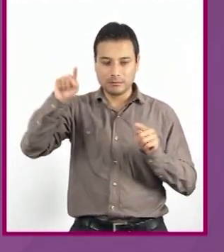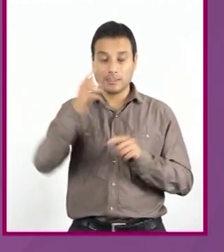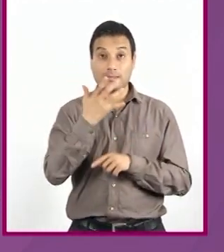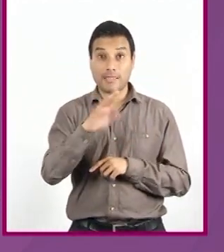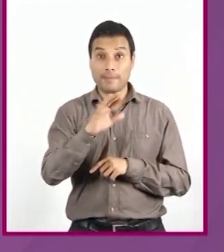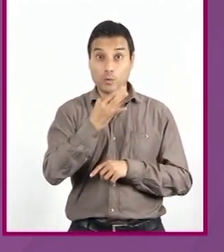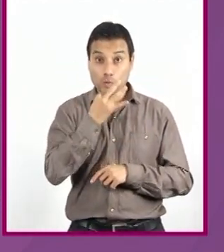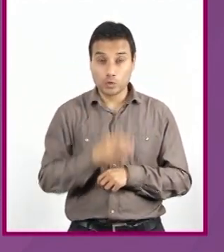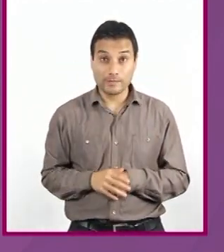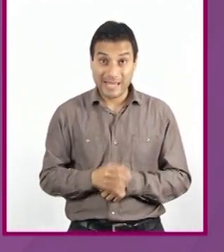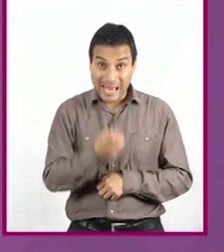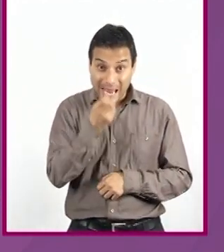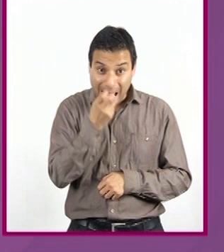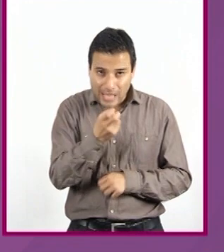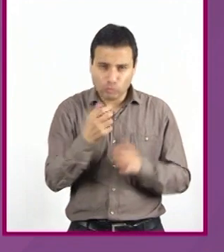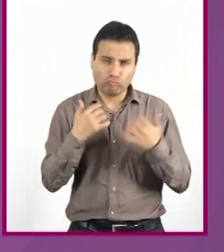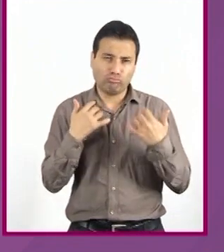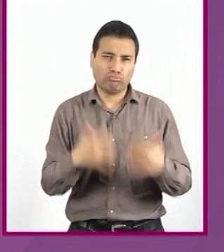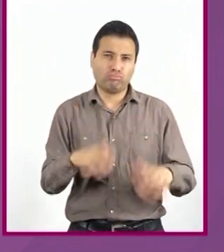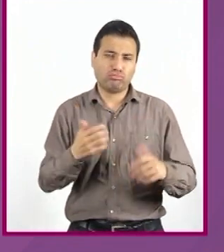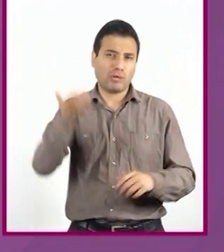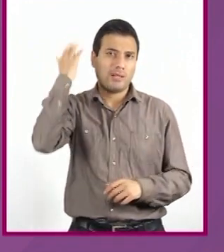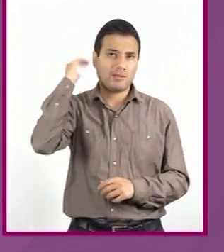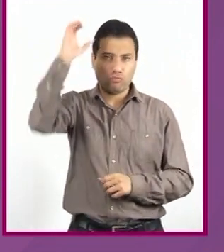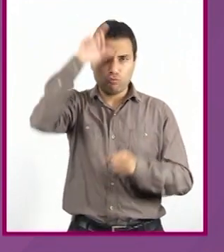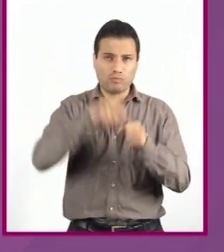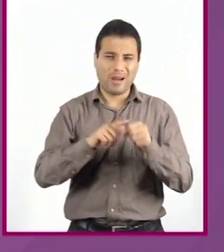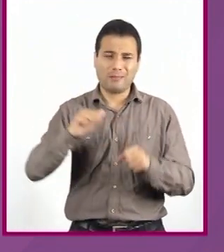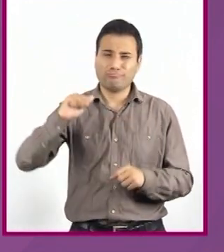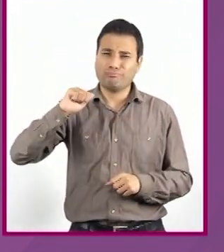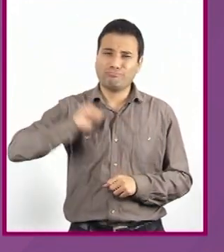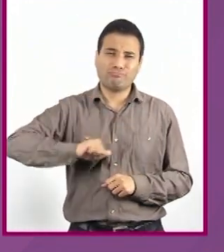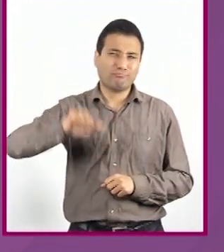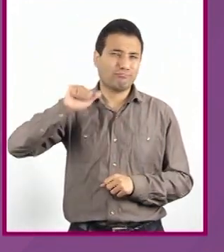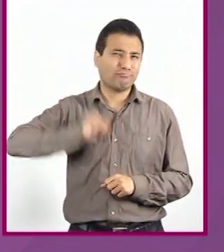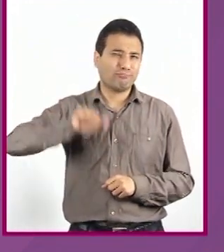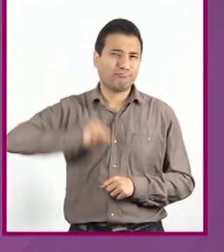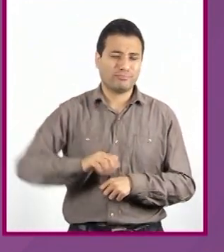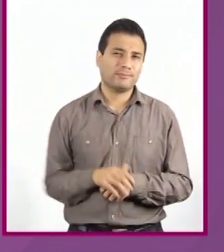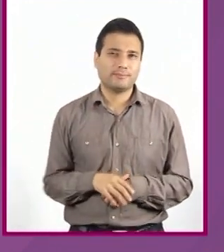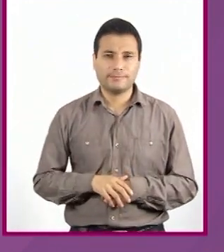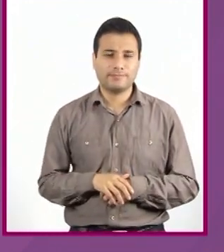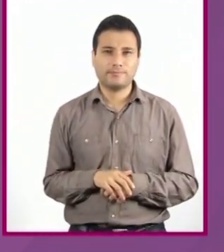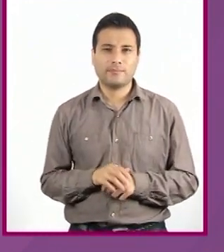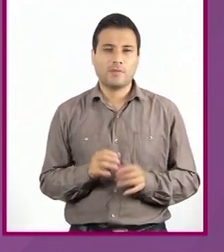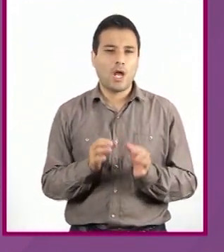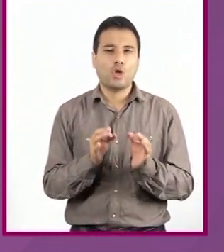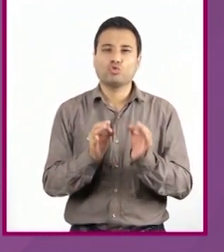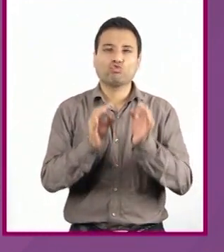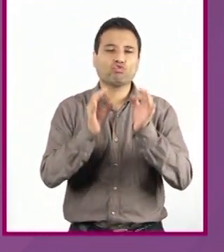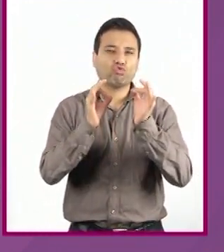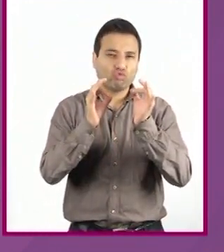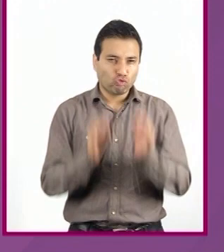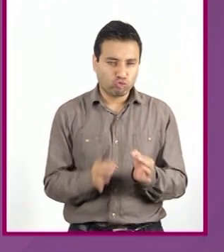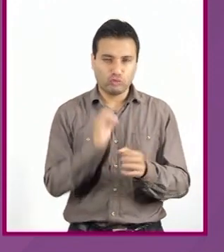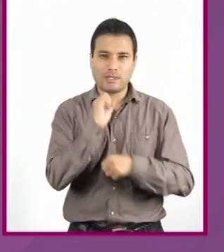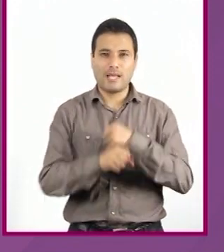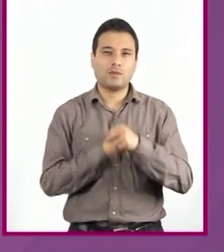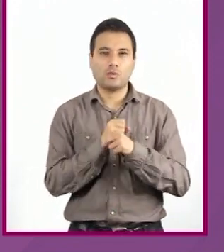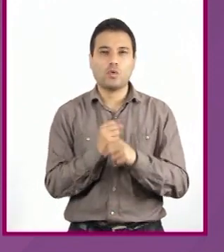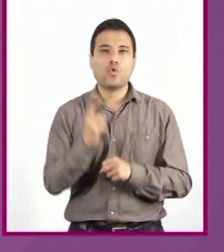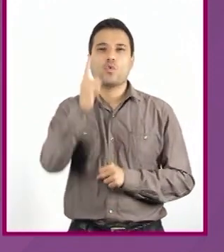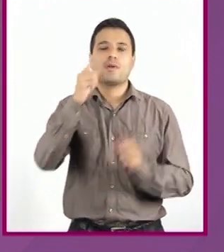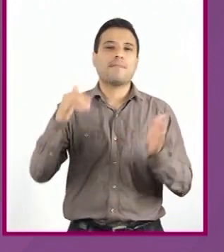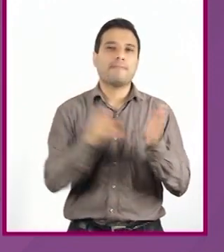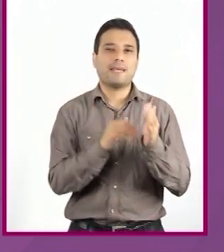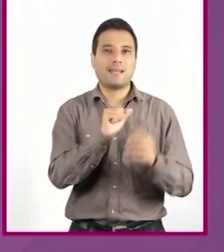las civilizaciones más antiguas de Mesoamérica. Su nacimiento se remonta al año 1000